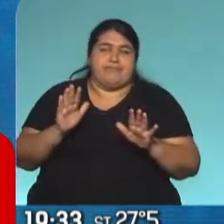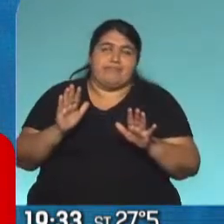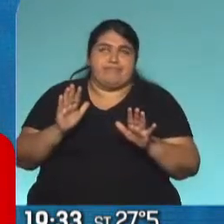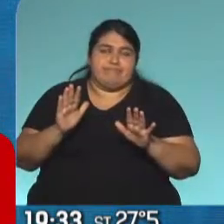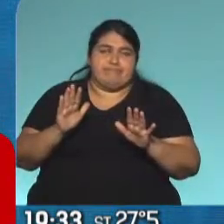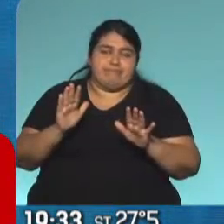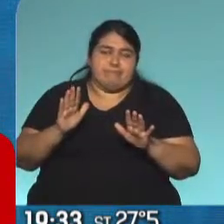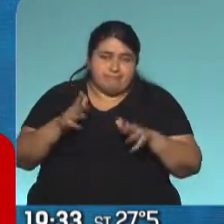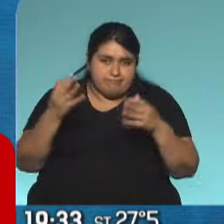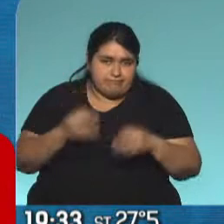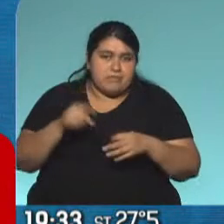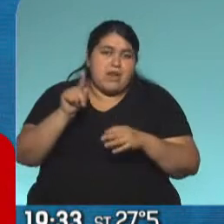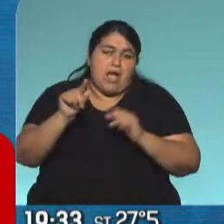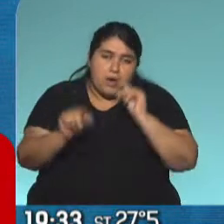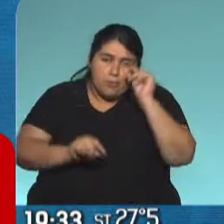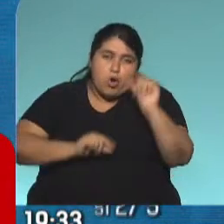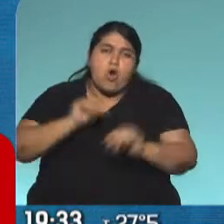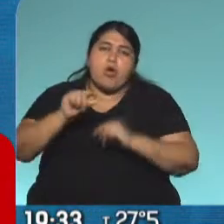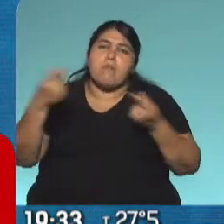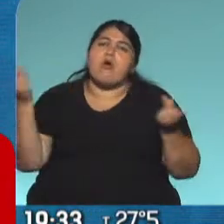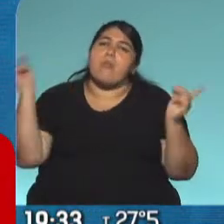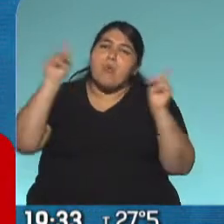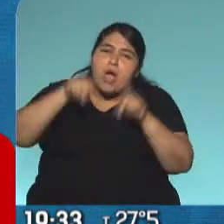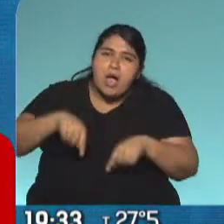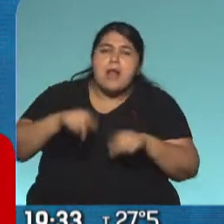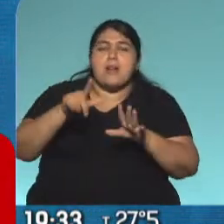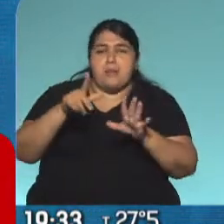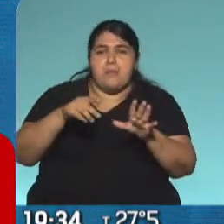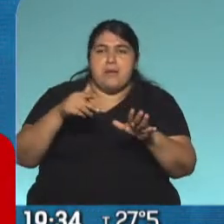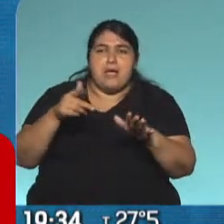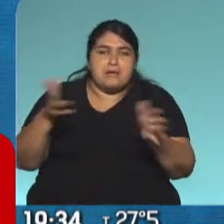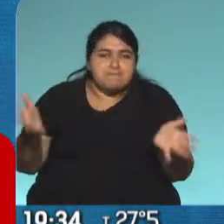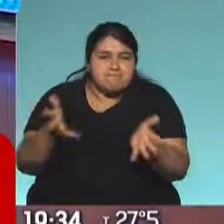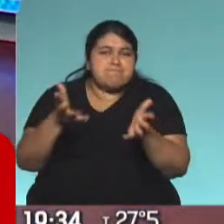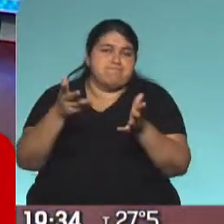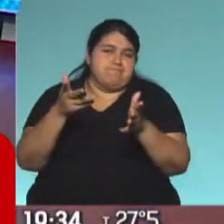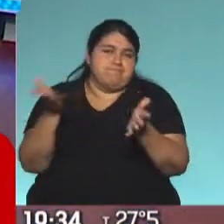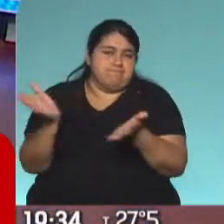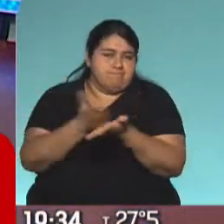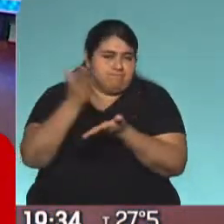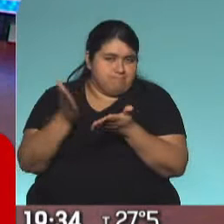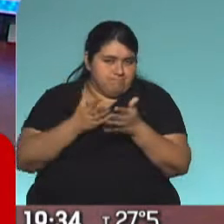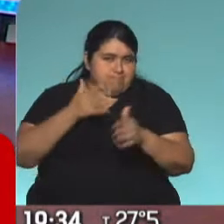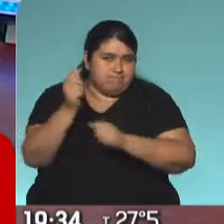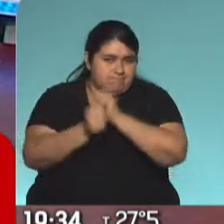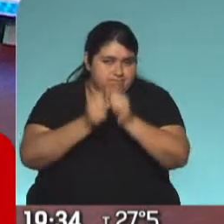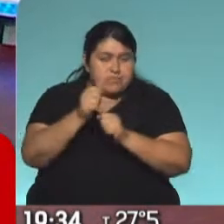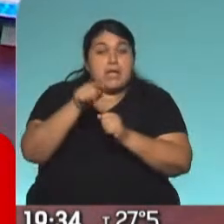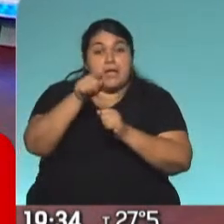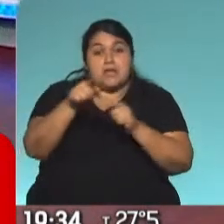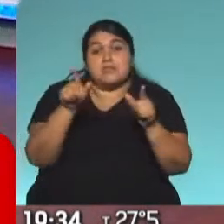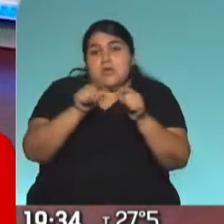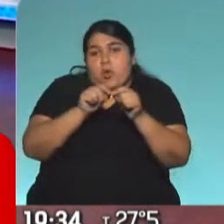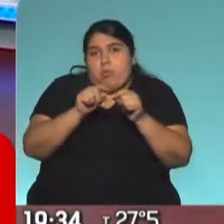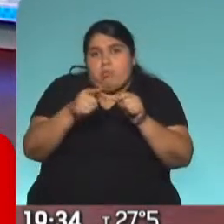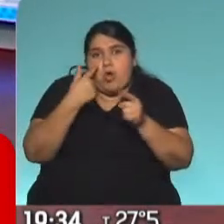tan concluyentes. Te diría que están de a poco pudiendo recomponerse las tabacaleras y se ve reflejado en este índice que provee el